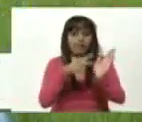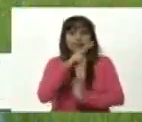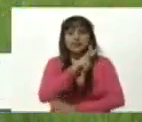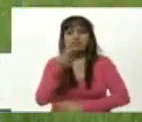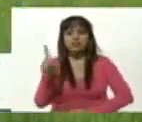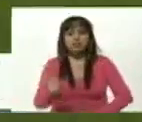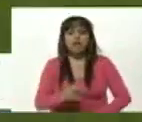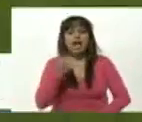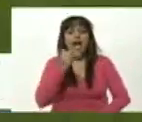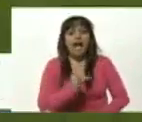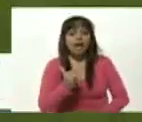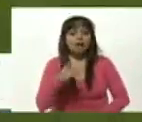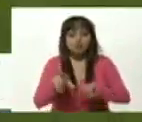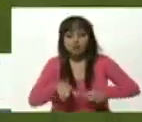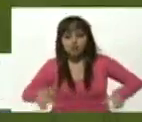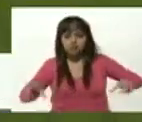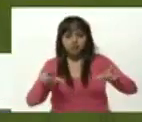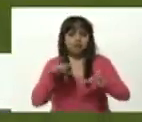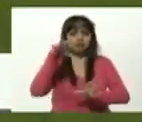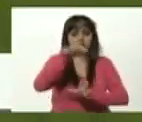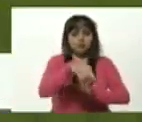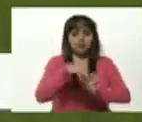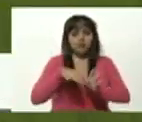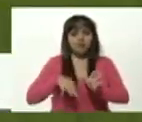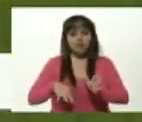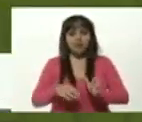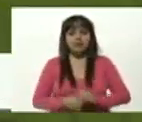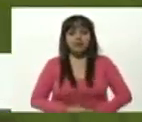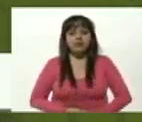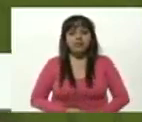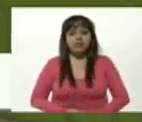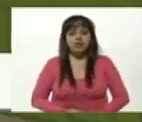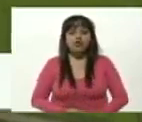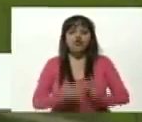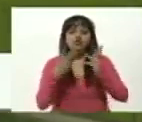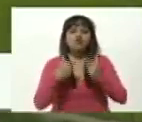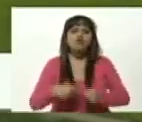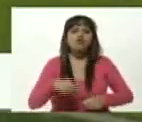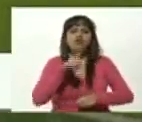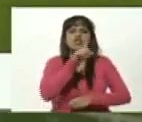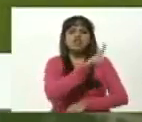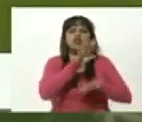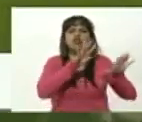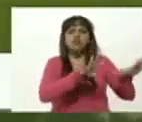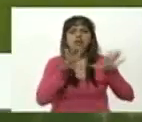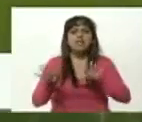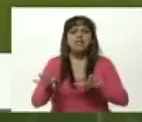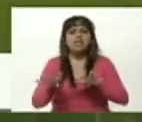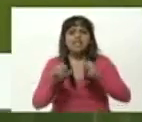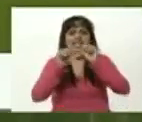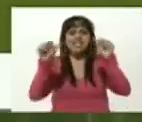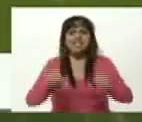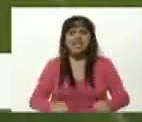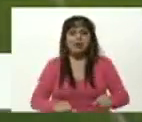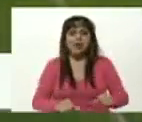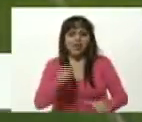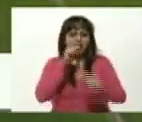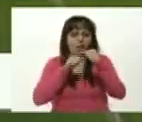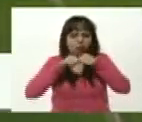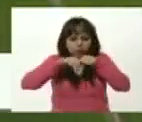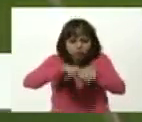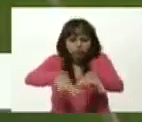en una unidad de producción, parcela número 199 del sistema de riego río Guárico.